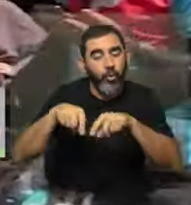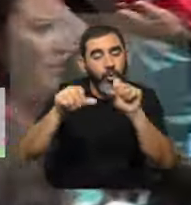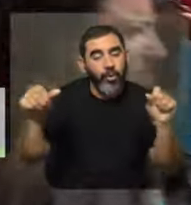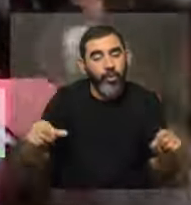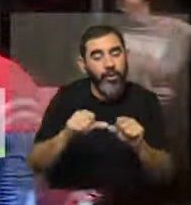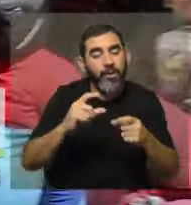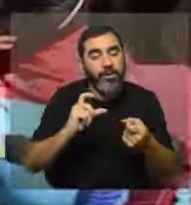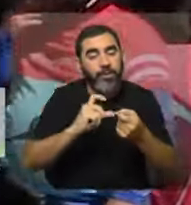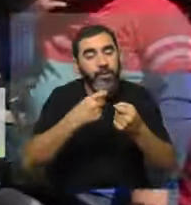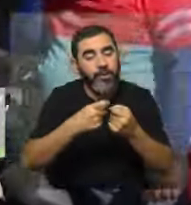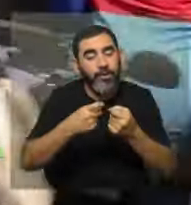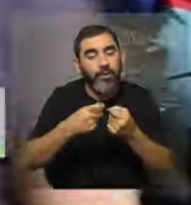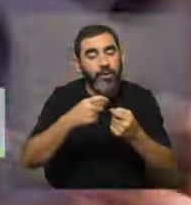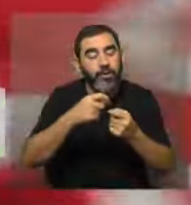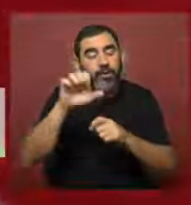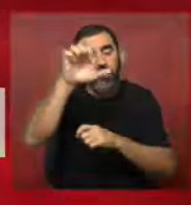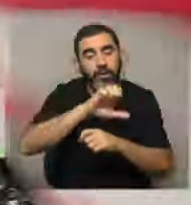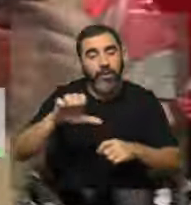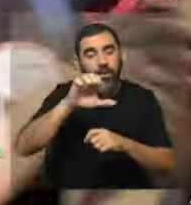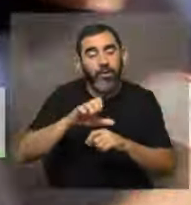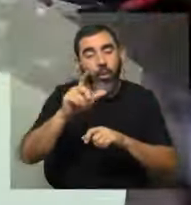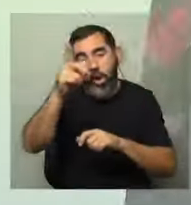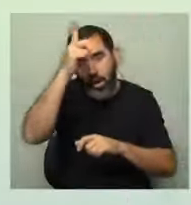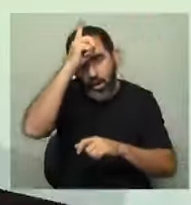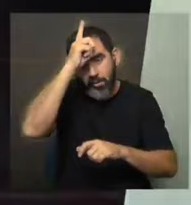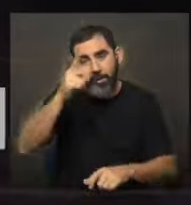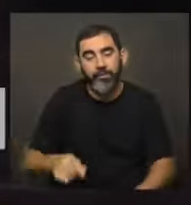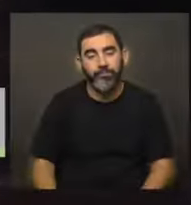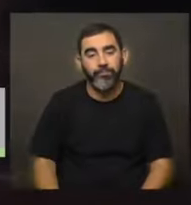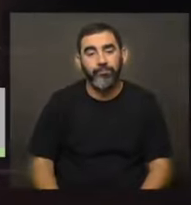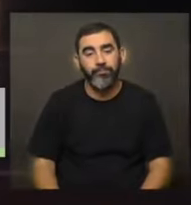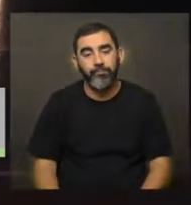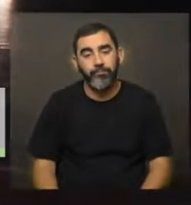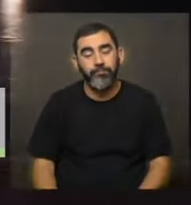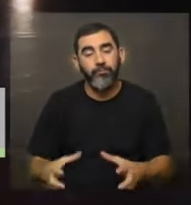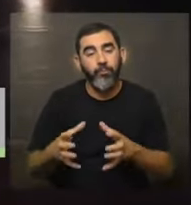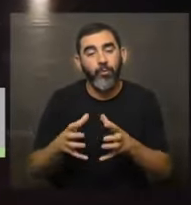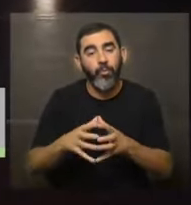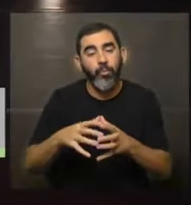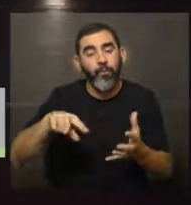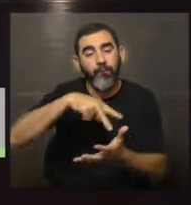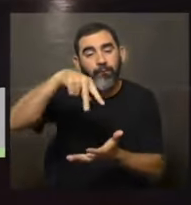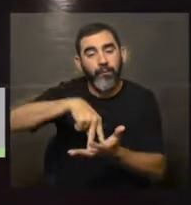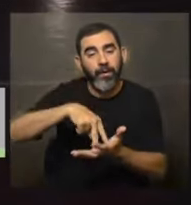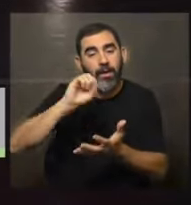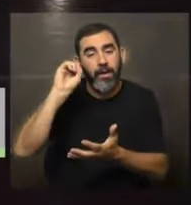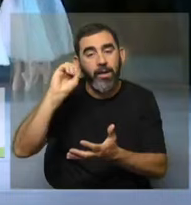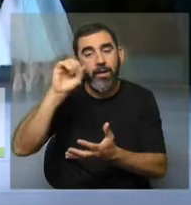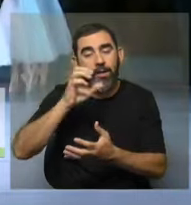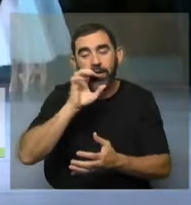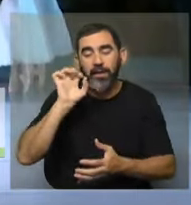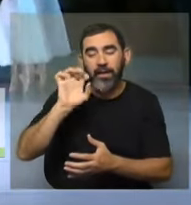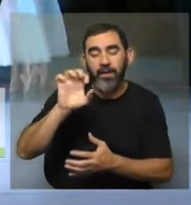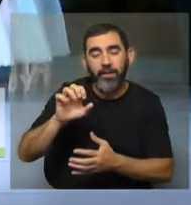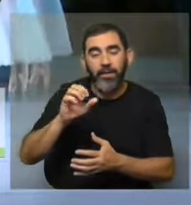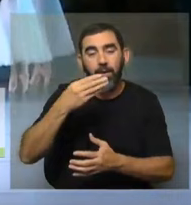con sindicato de Central de la empresa en Alemania integrantes desde el balet Nacional del sodre comparten crítica